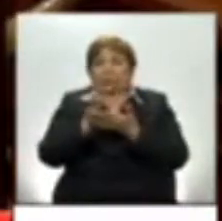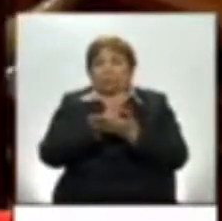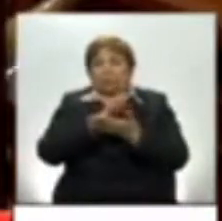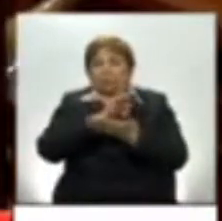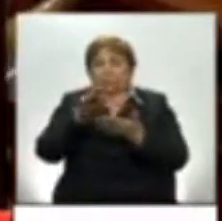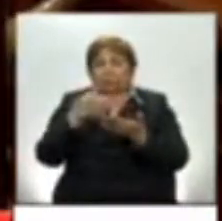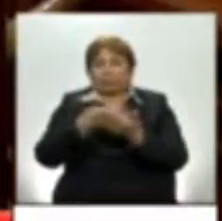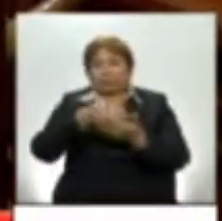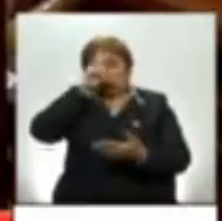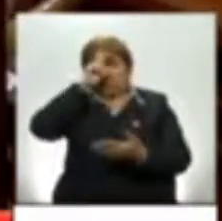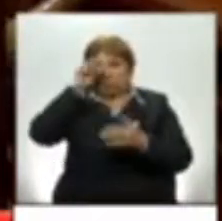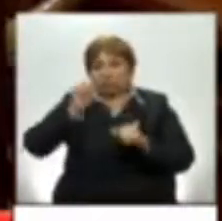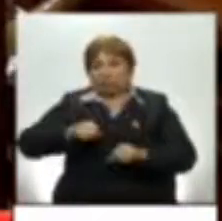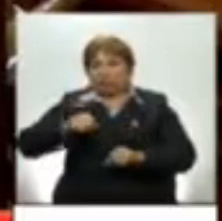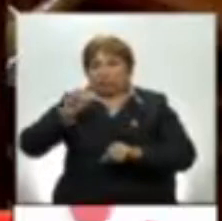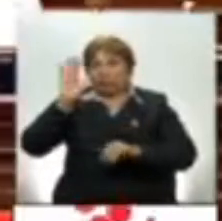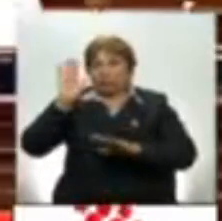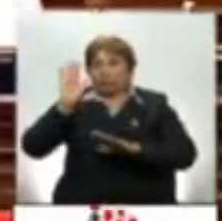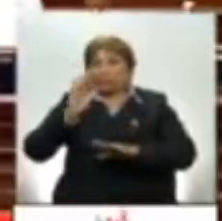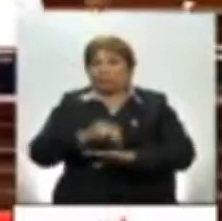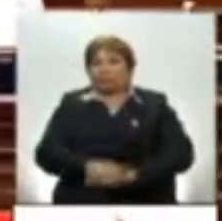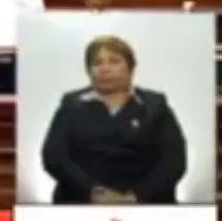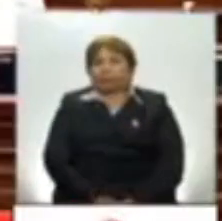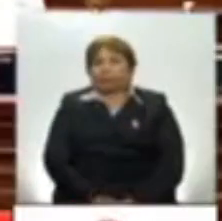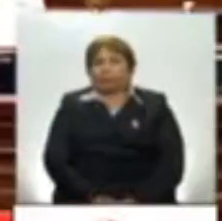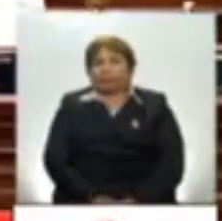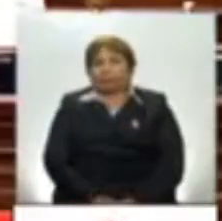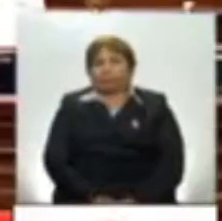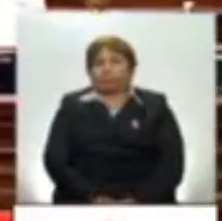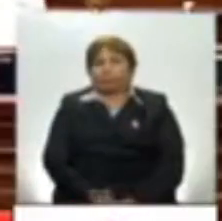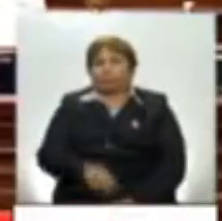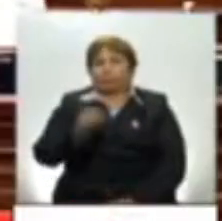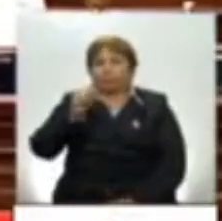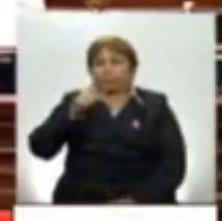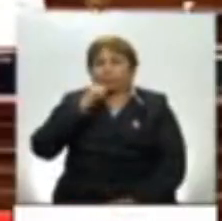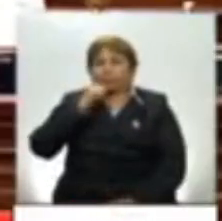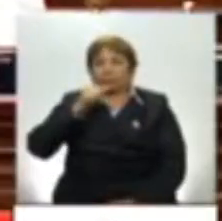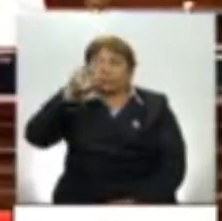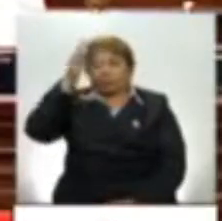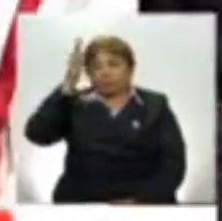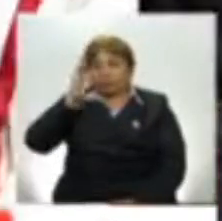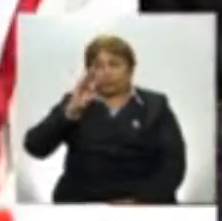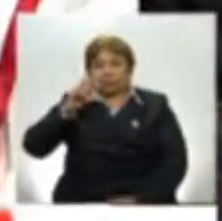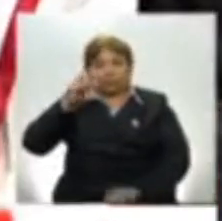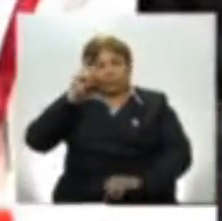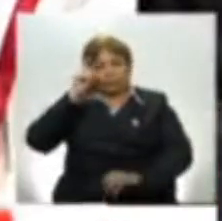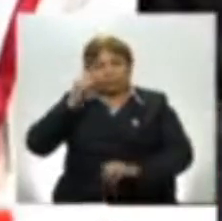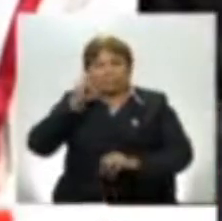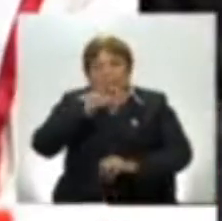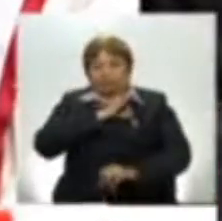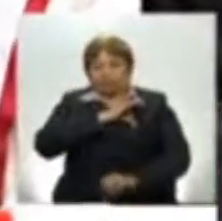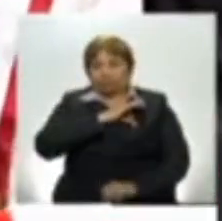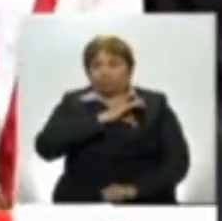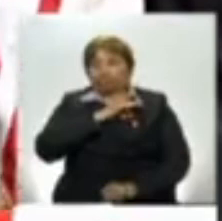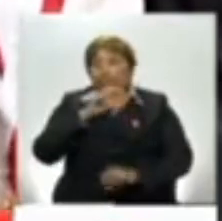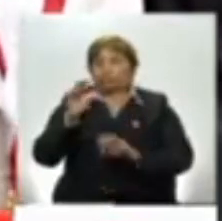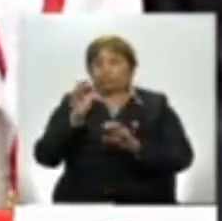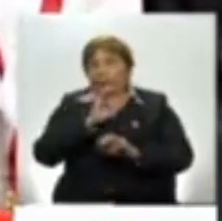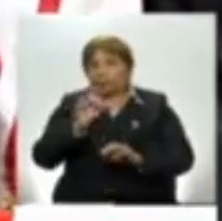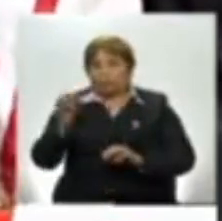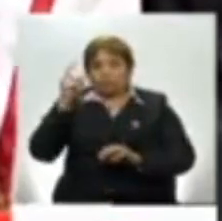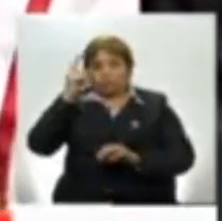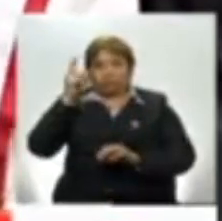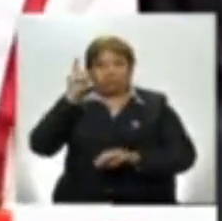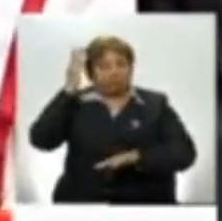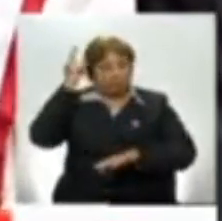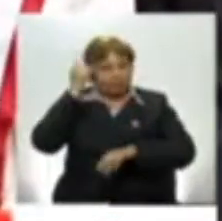de todos los peruanos, sí, juro. Si así lo hace, que Dios y la patria lo premien, sino que